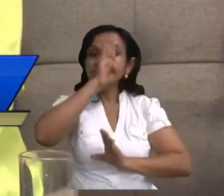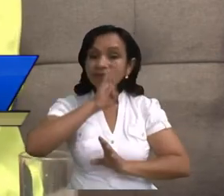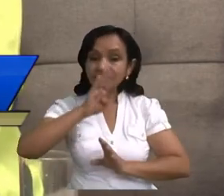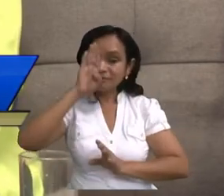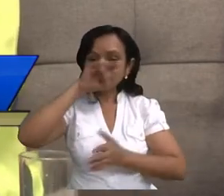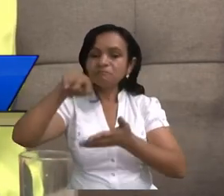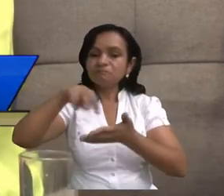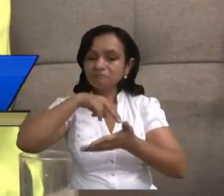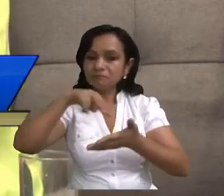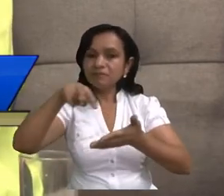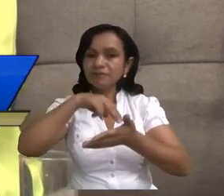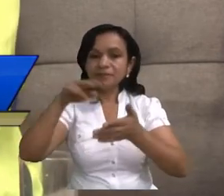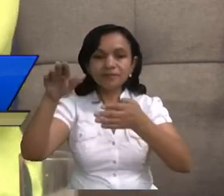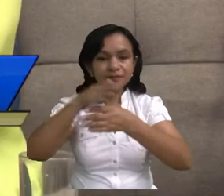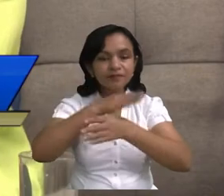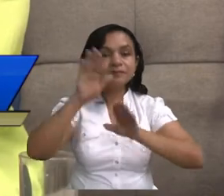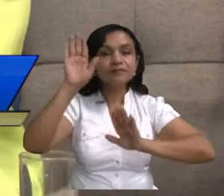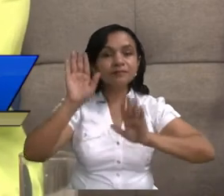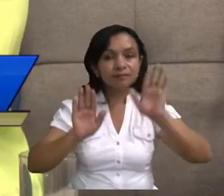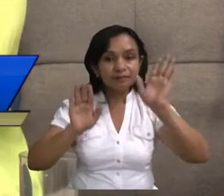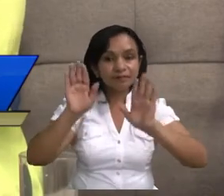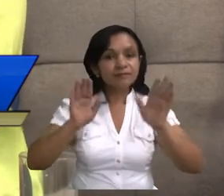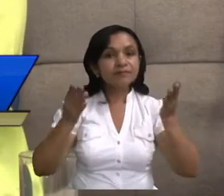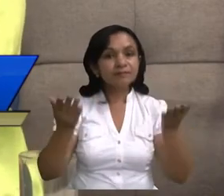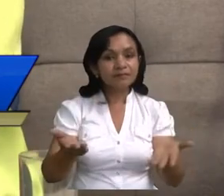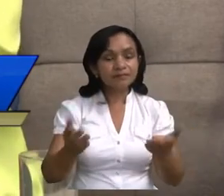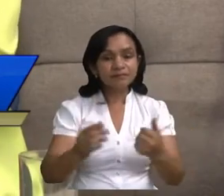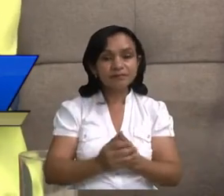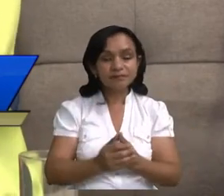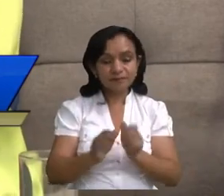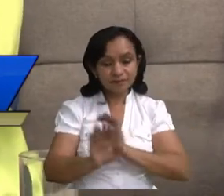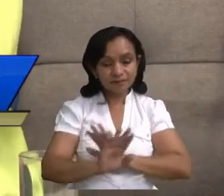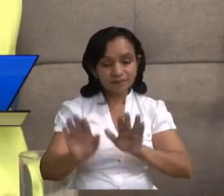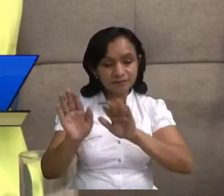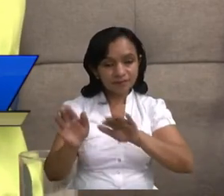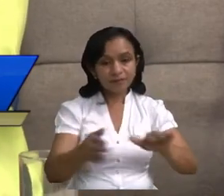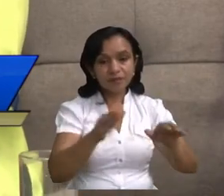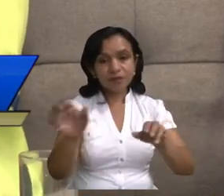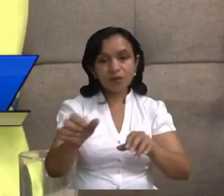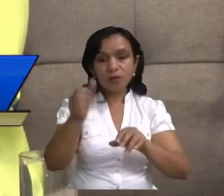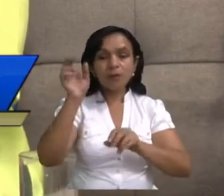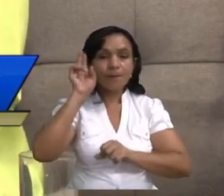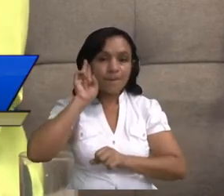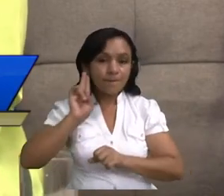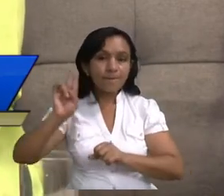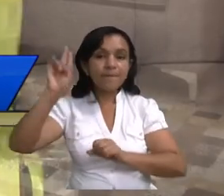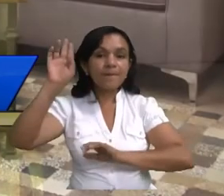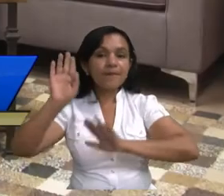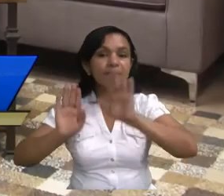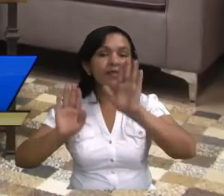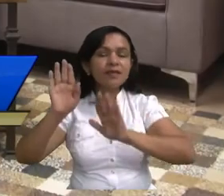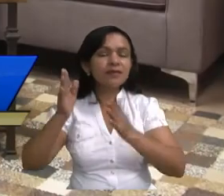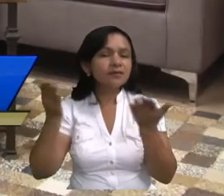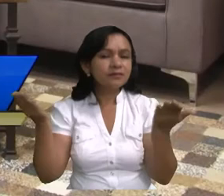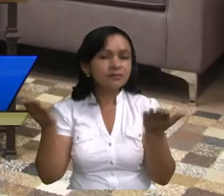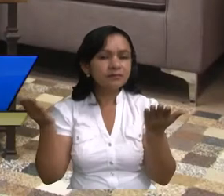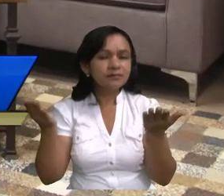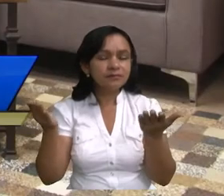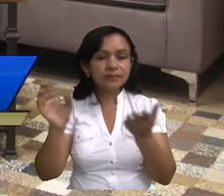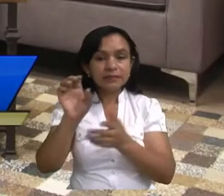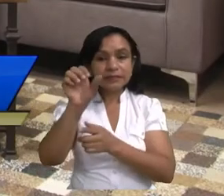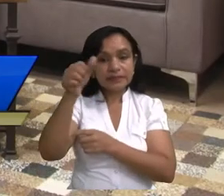Entonces hay de toda la participación. Luego tenemos la participación de las universidades en lo que es el